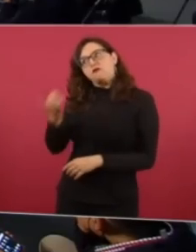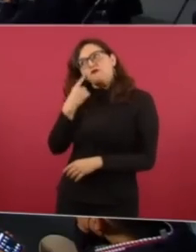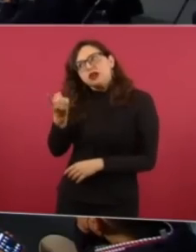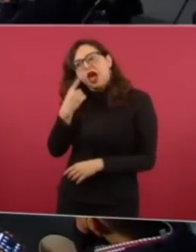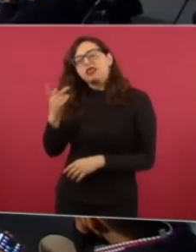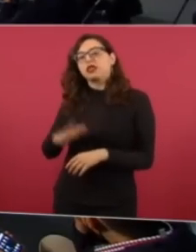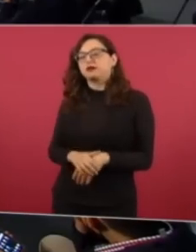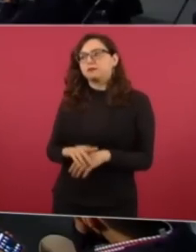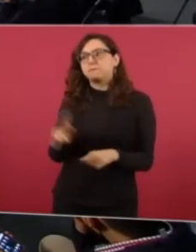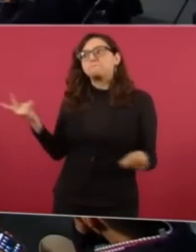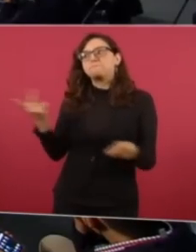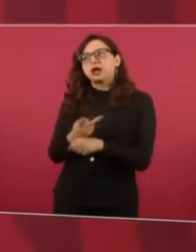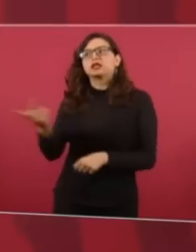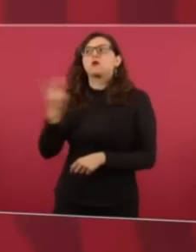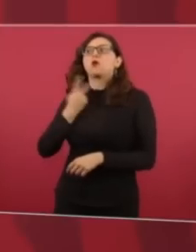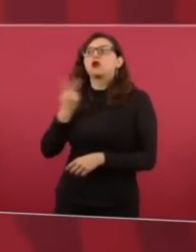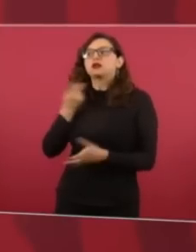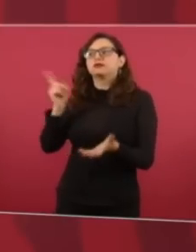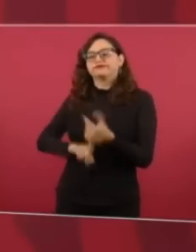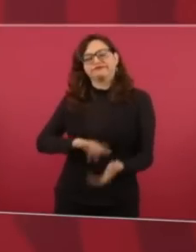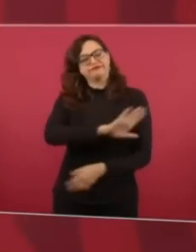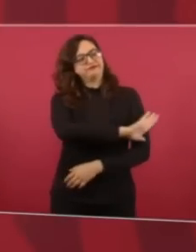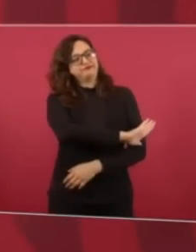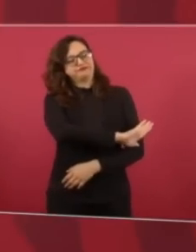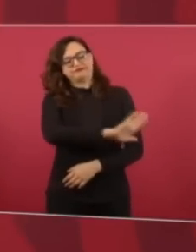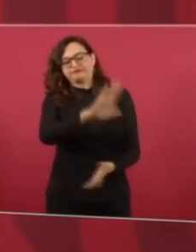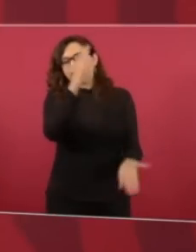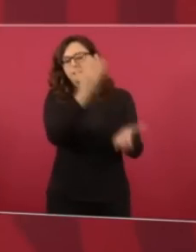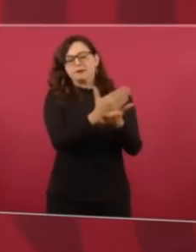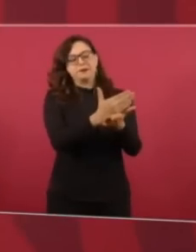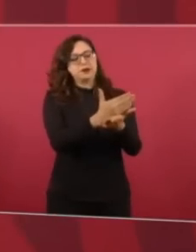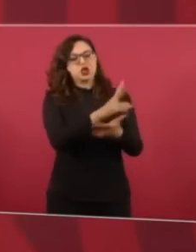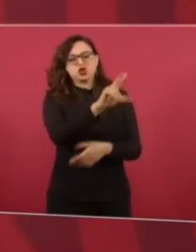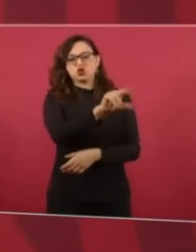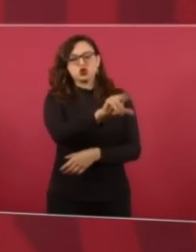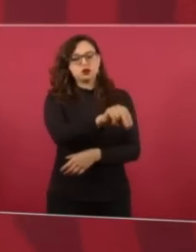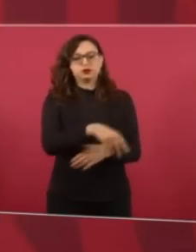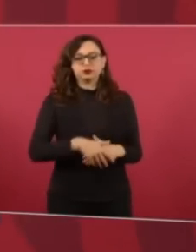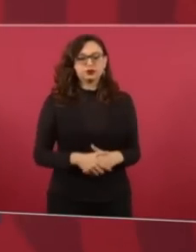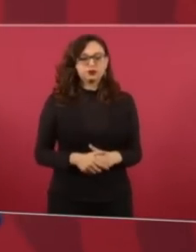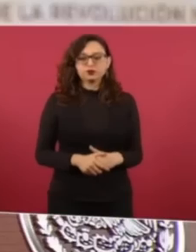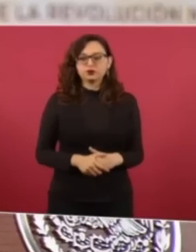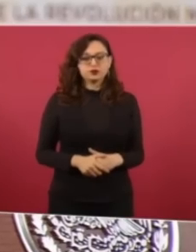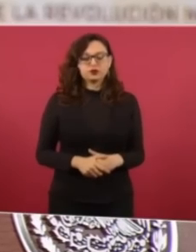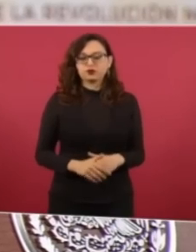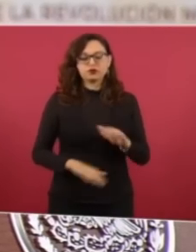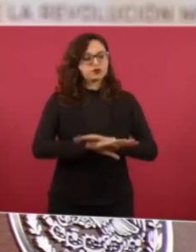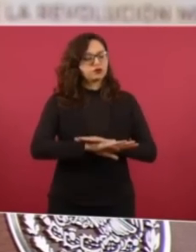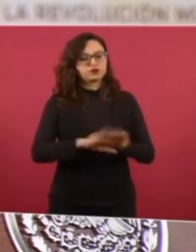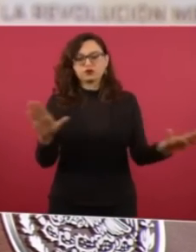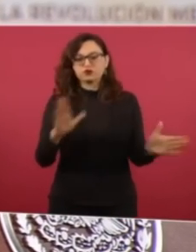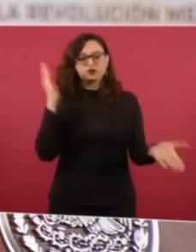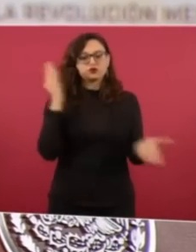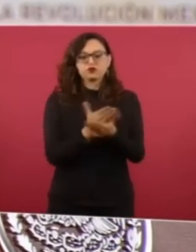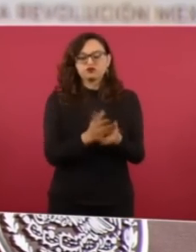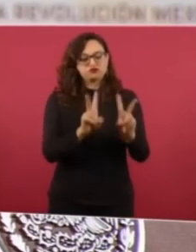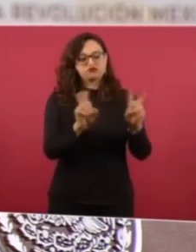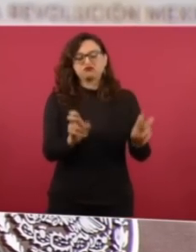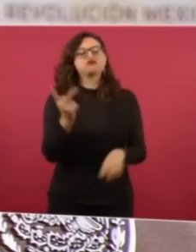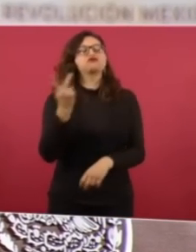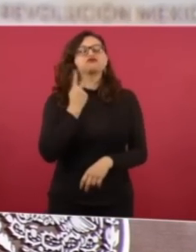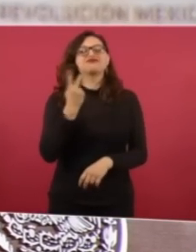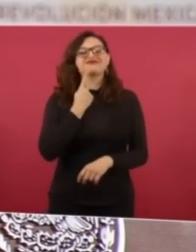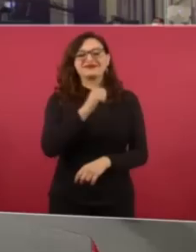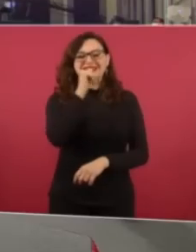está pasando esto para ti eso no de eso no hablamos y aquí de nuevo